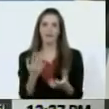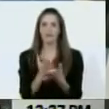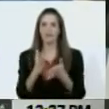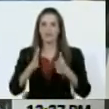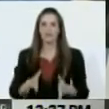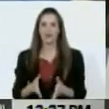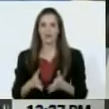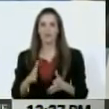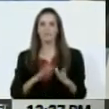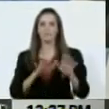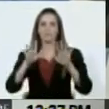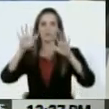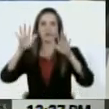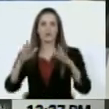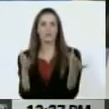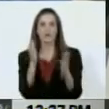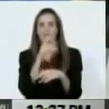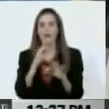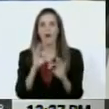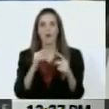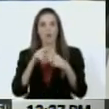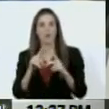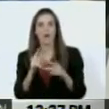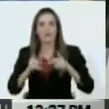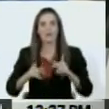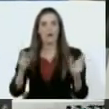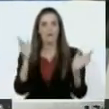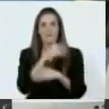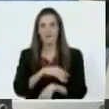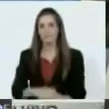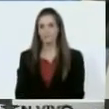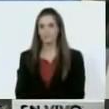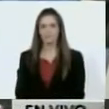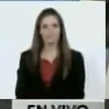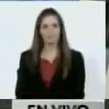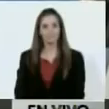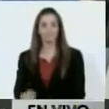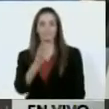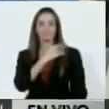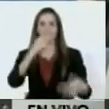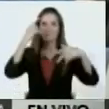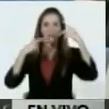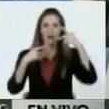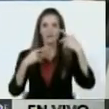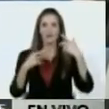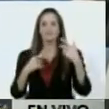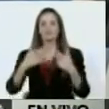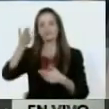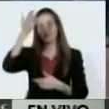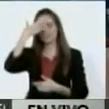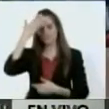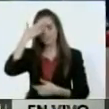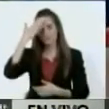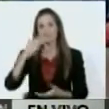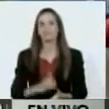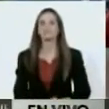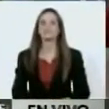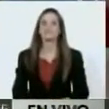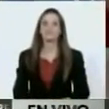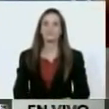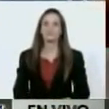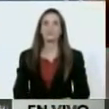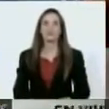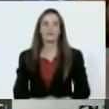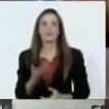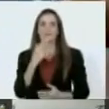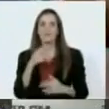estudiantes agarraron la montaña porque no tenían ninguna otra opción. Y eso, el comandante Hugo Chávez no era ajeno a eso. Uno